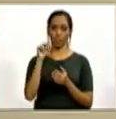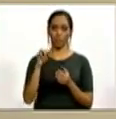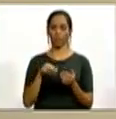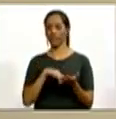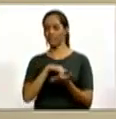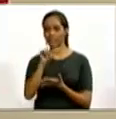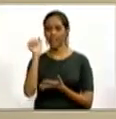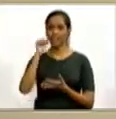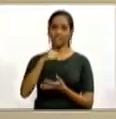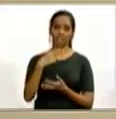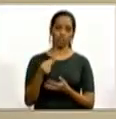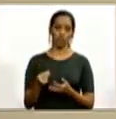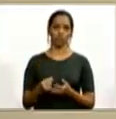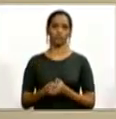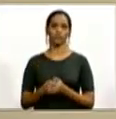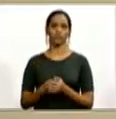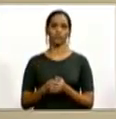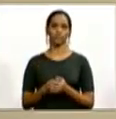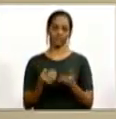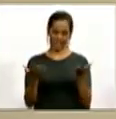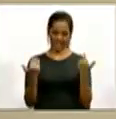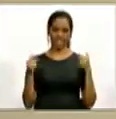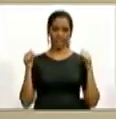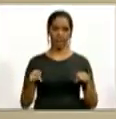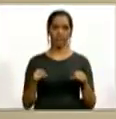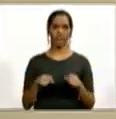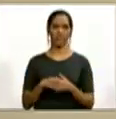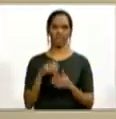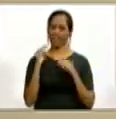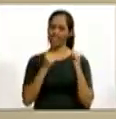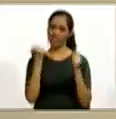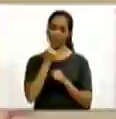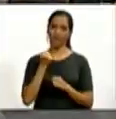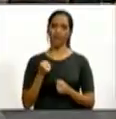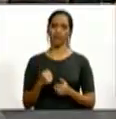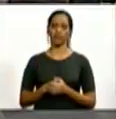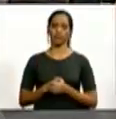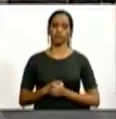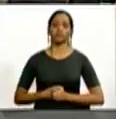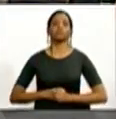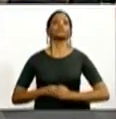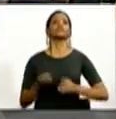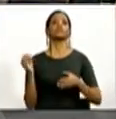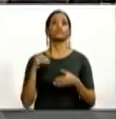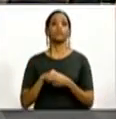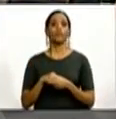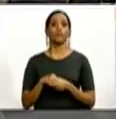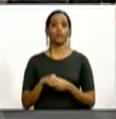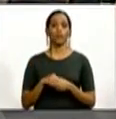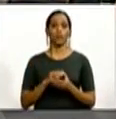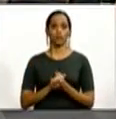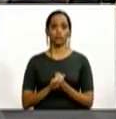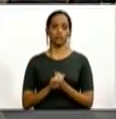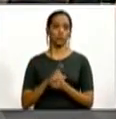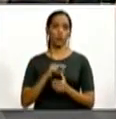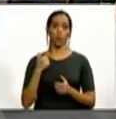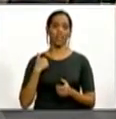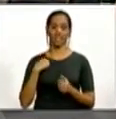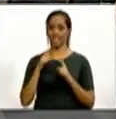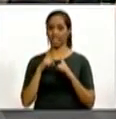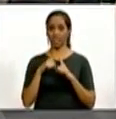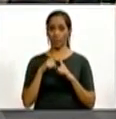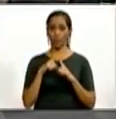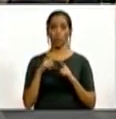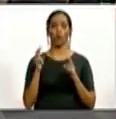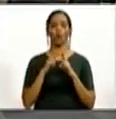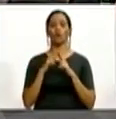incursión... Bolsita de chupi chupi. Véngase para acá, viejo. Déjenla hablar, eres paja. Además dicen que no es cualquier tipo. Sí, sí, no.